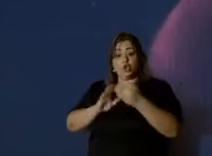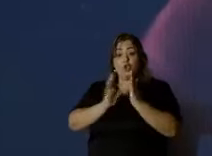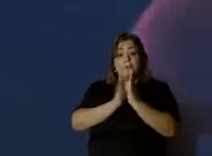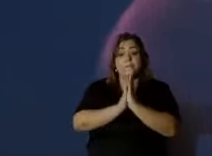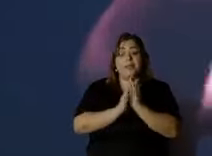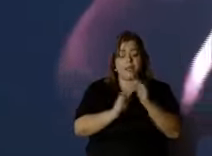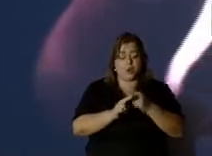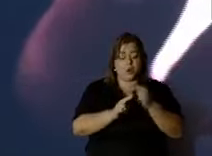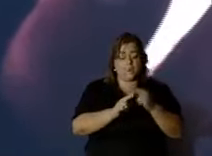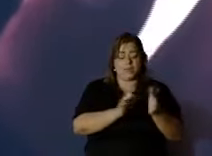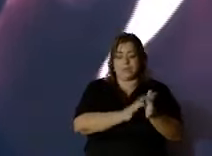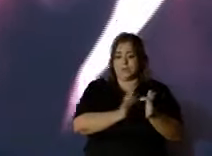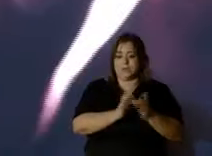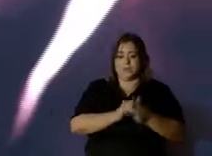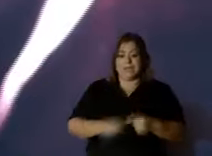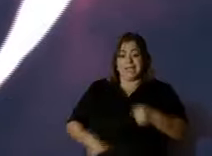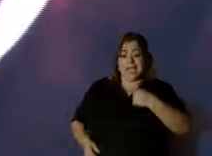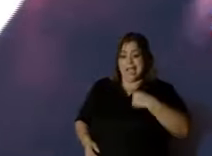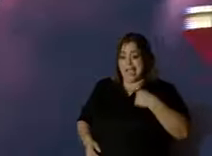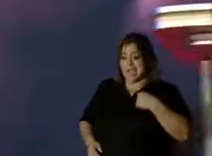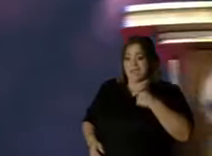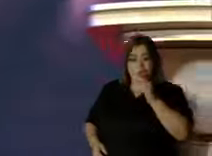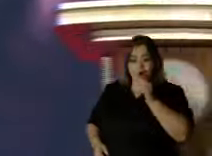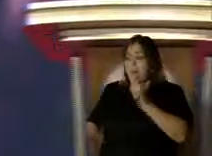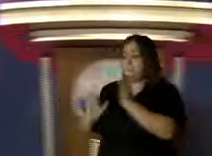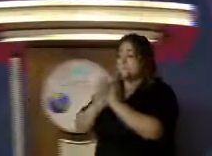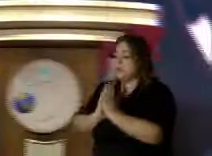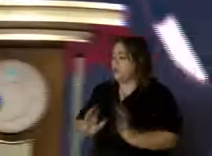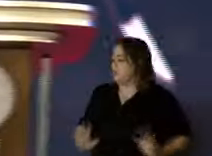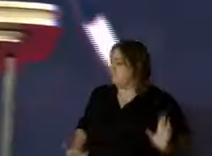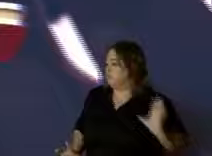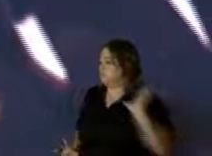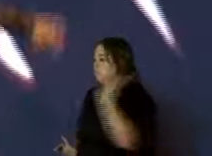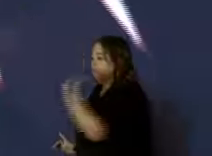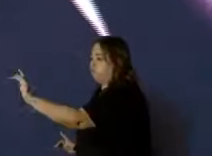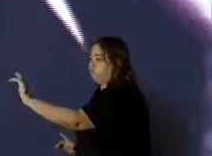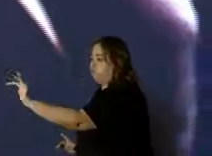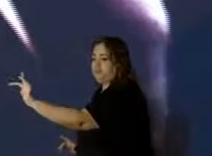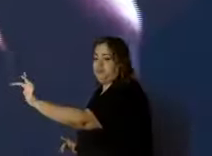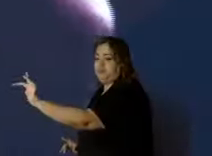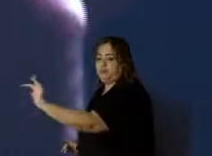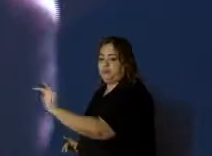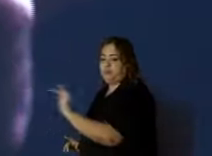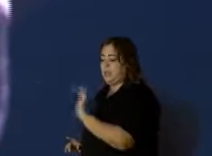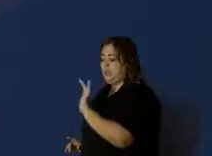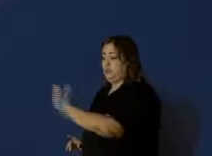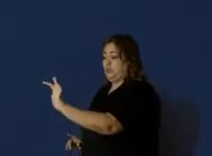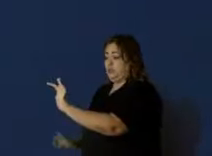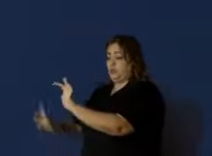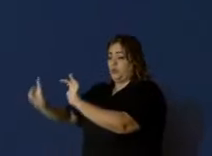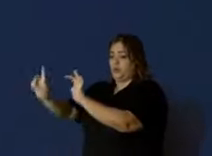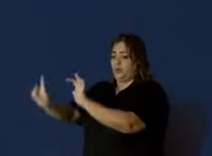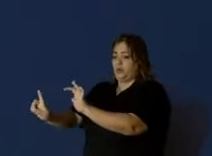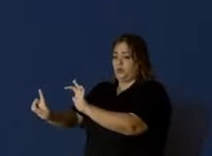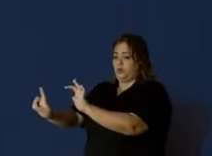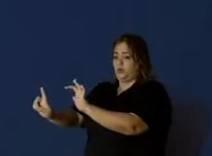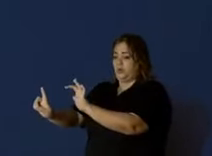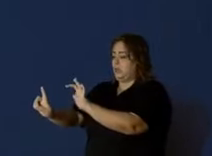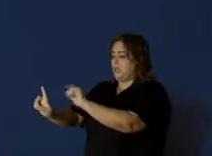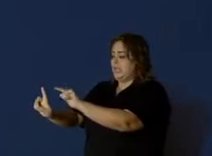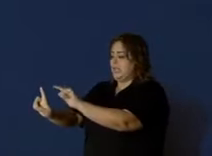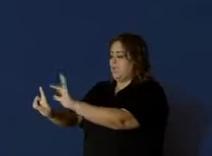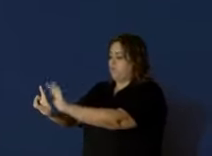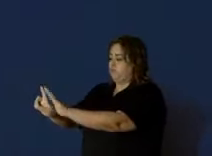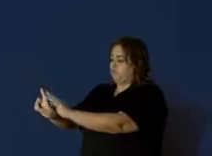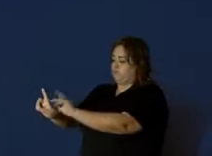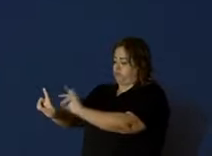nombre de Jesús, ella no pidió, ella lo arrebató. Ella tocó el borde del manto y virtud salió.